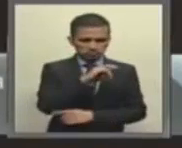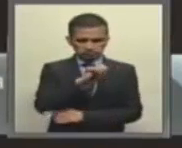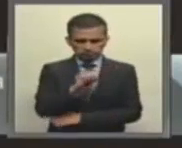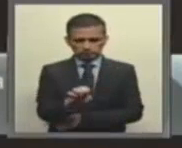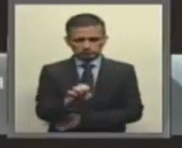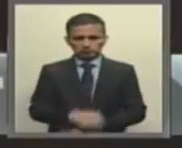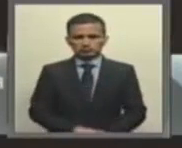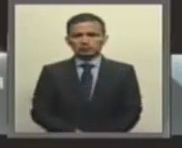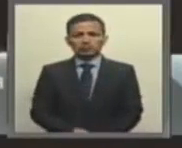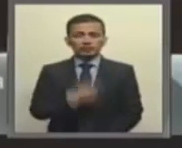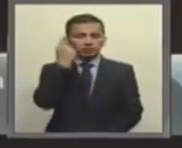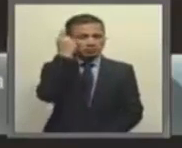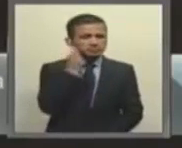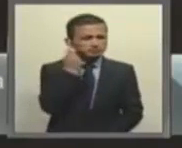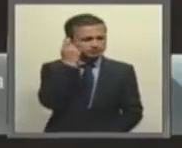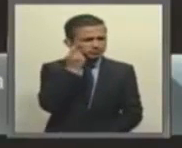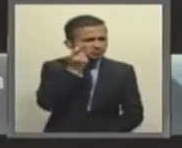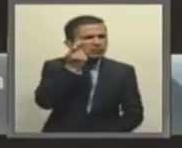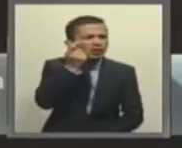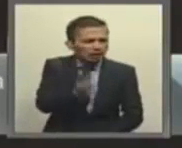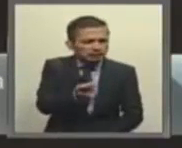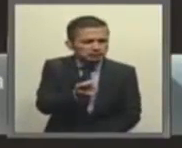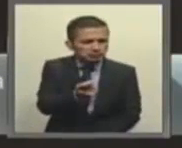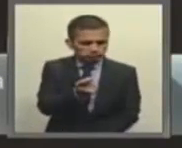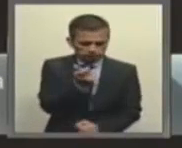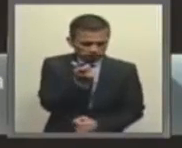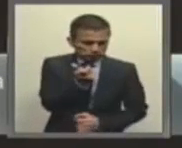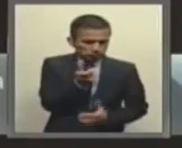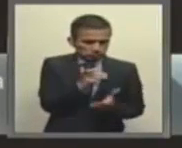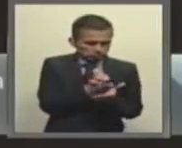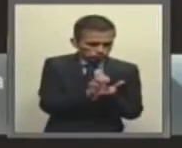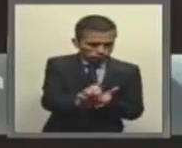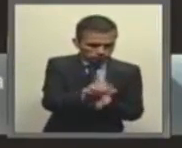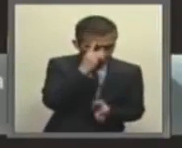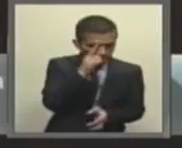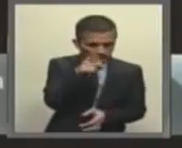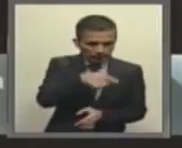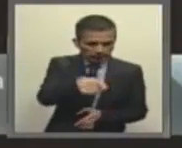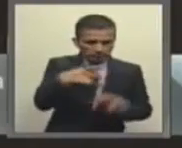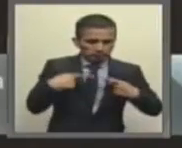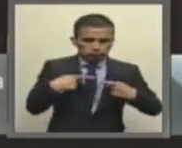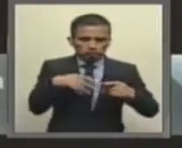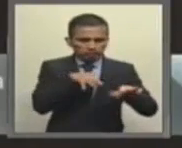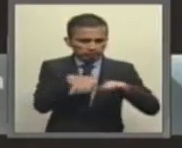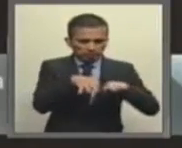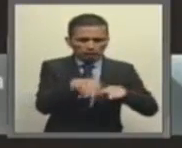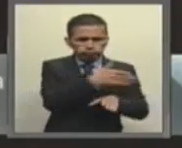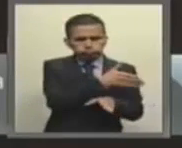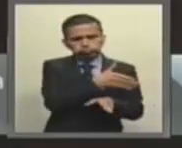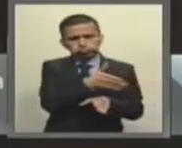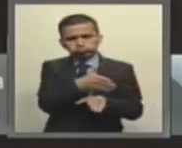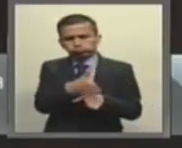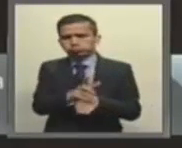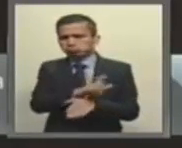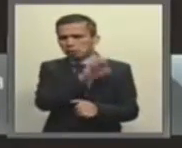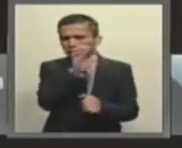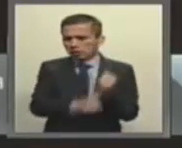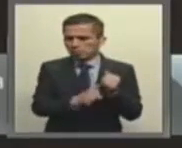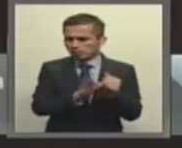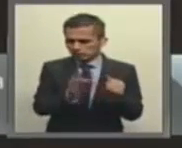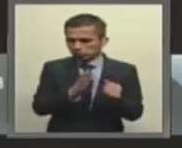pensión es una cantidad de dinero que el trabajador recibe al finalizar su vida productiva, al